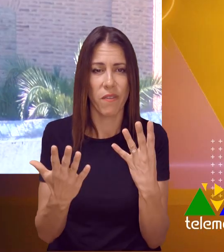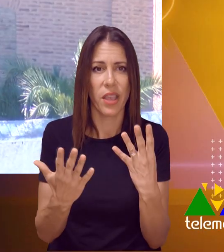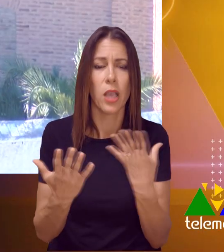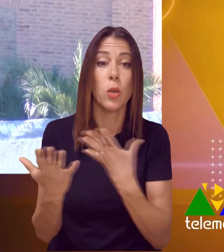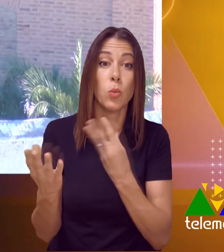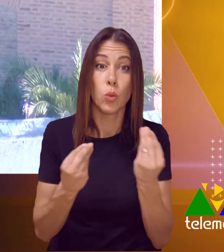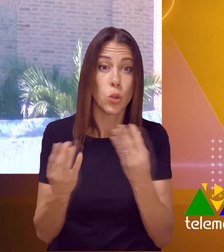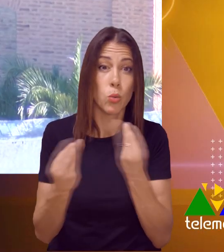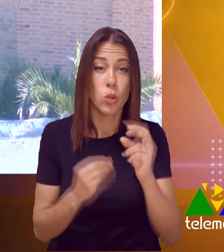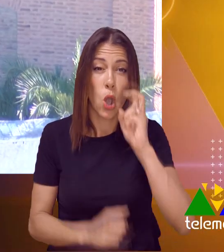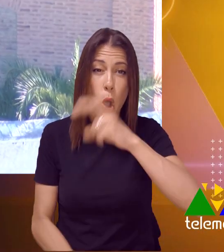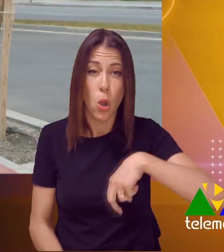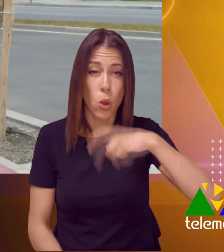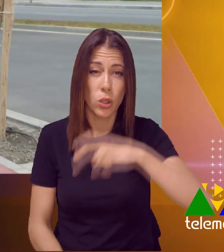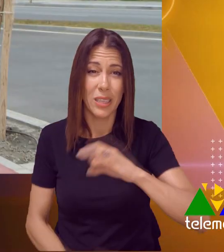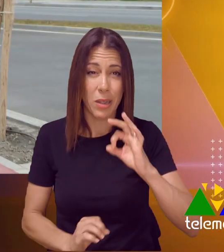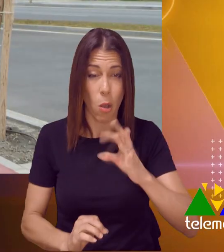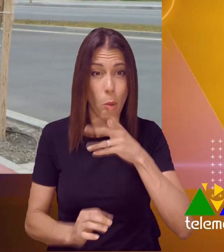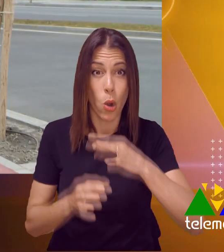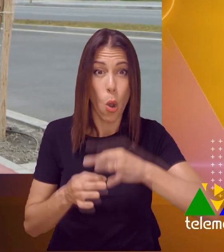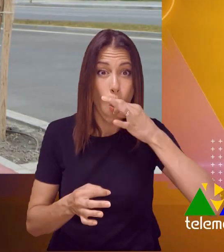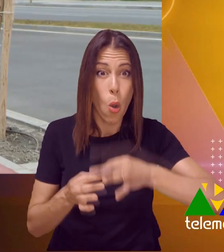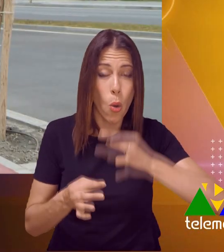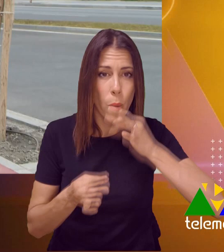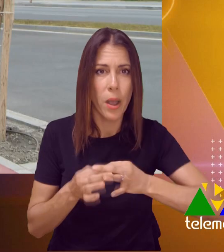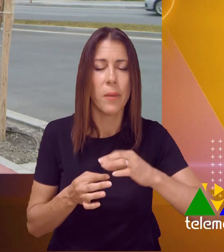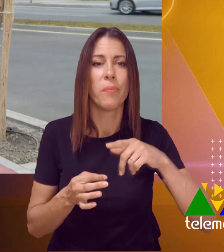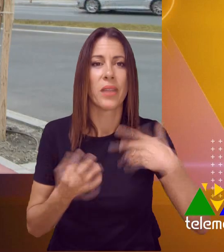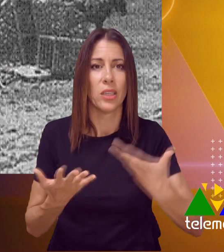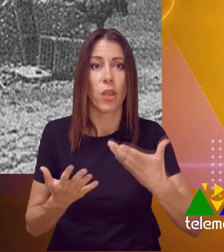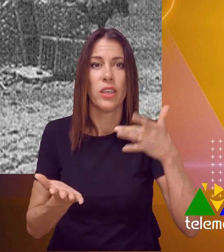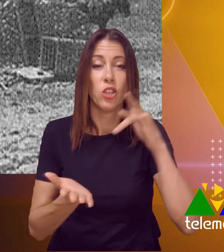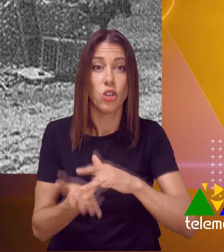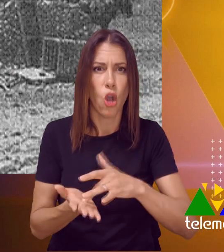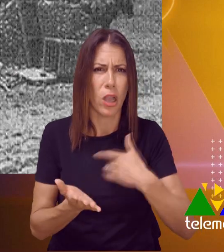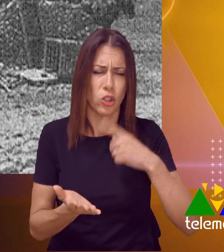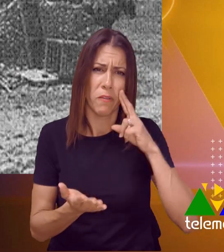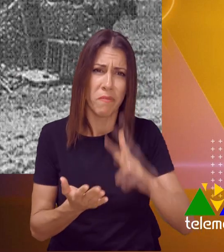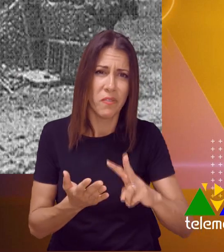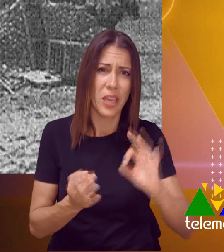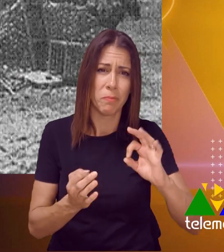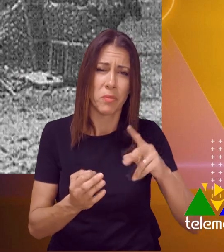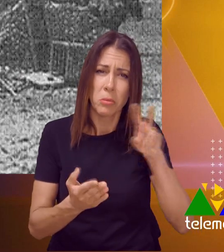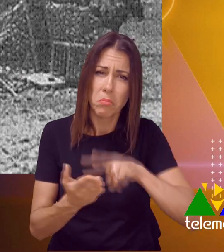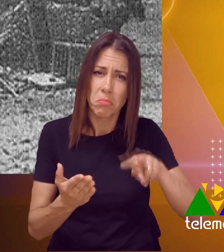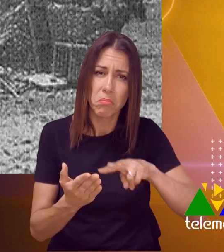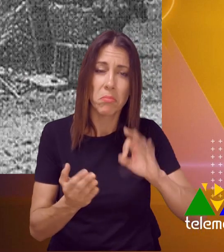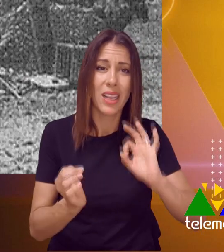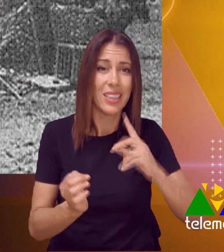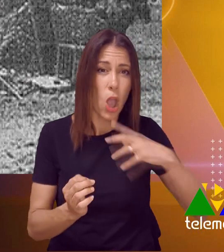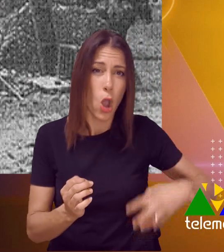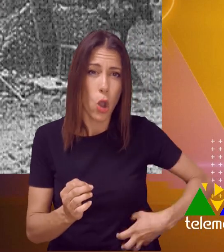y muchas de la cultivo de regadío de viña, cuando repasan las propiedades de los condes de Borno en el del